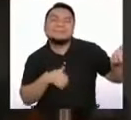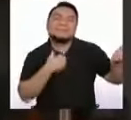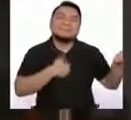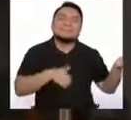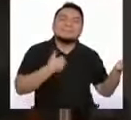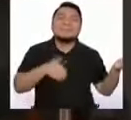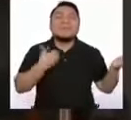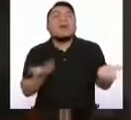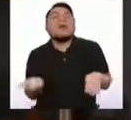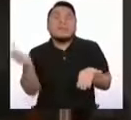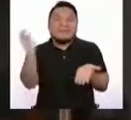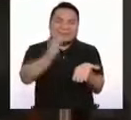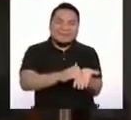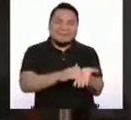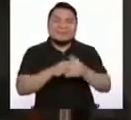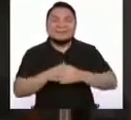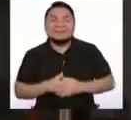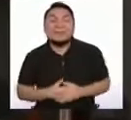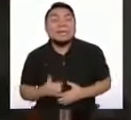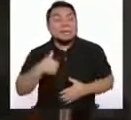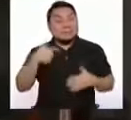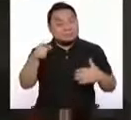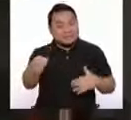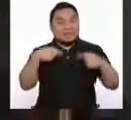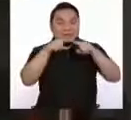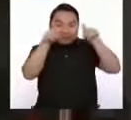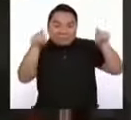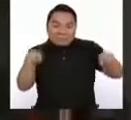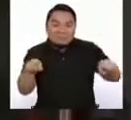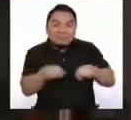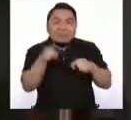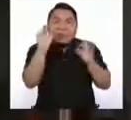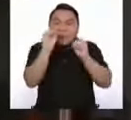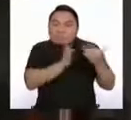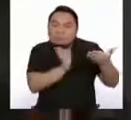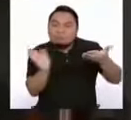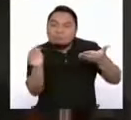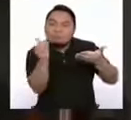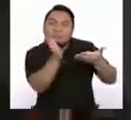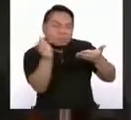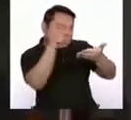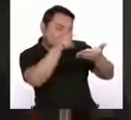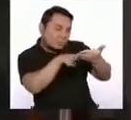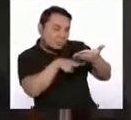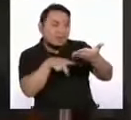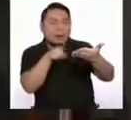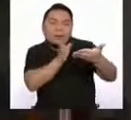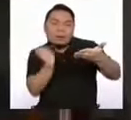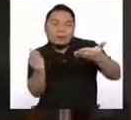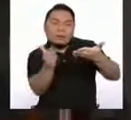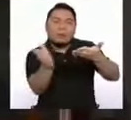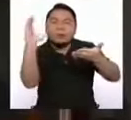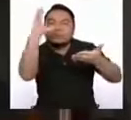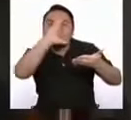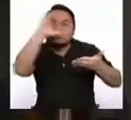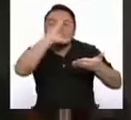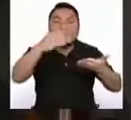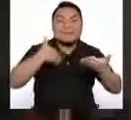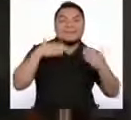Y otra vez. Tengo un mapa del tesoro. Tengo Tengo buscando por mi casa.